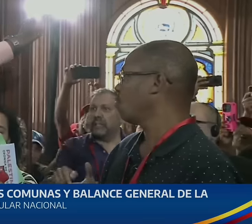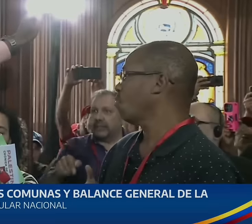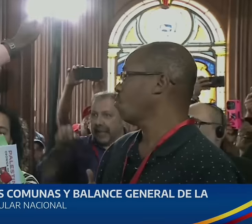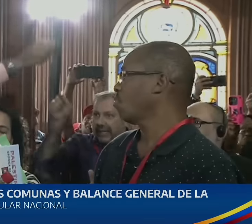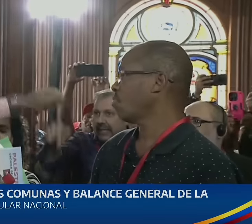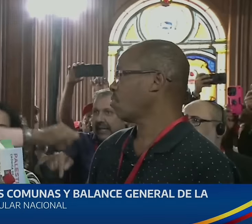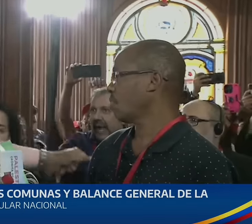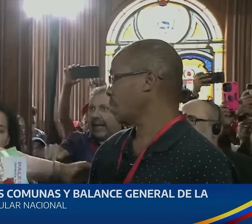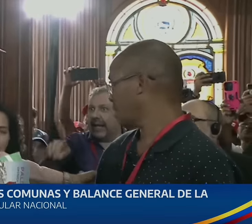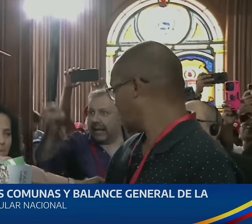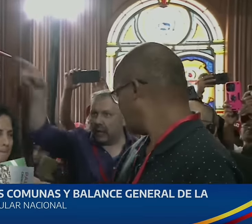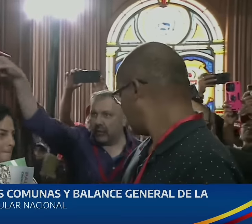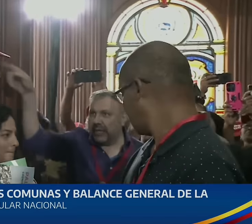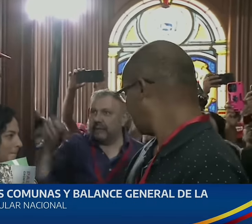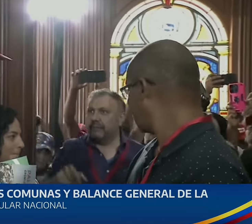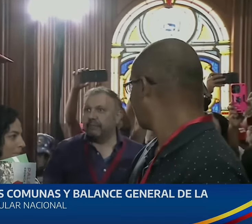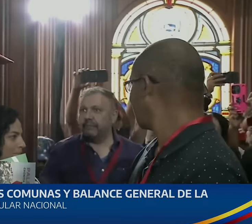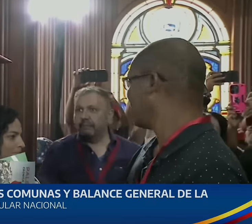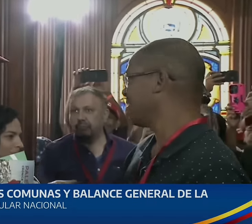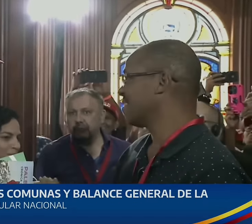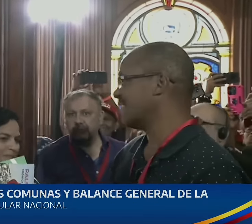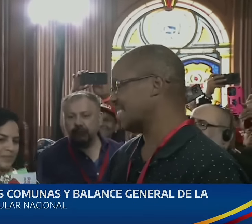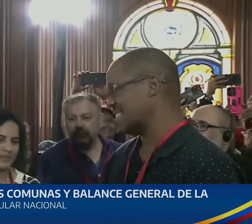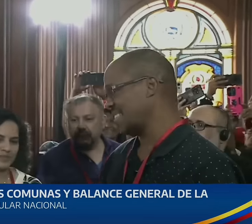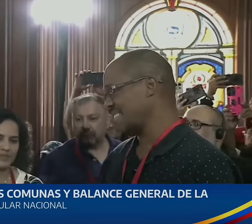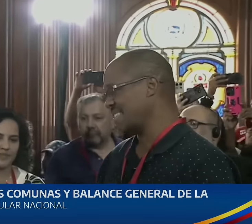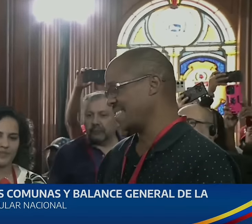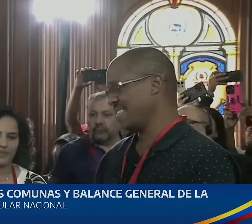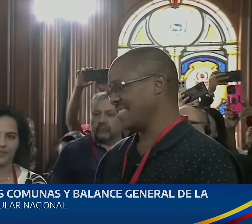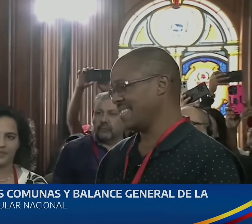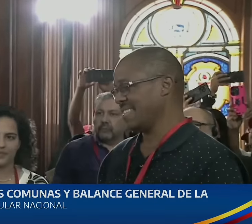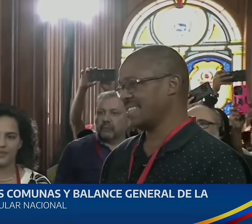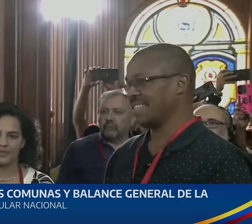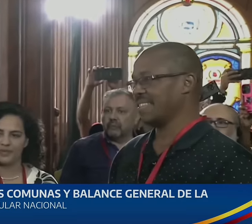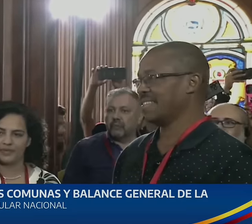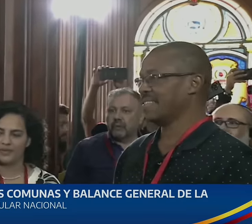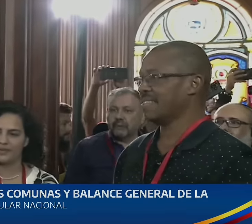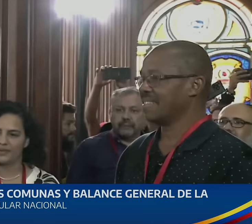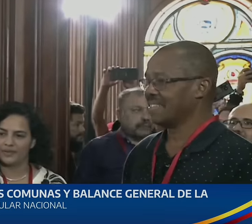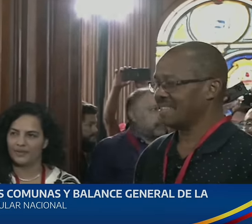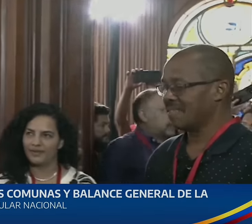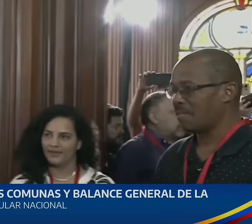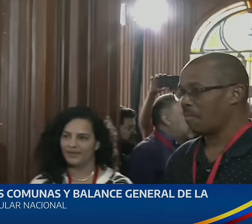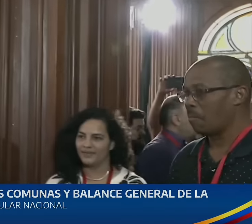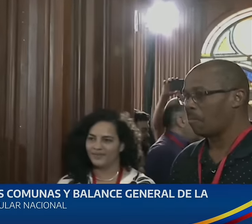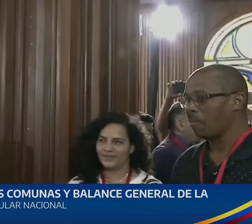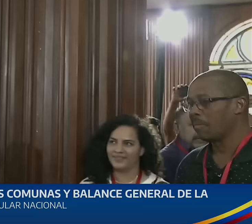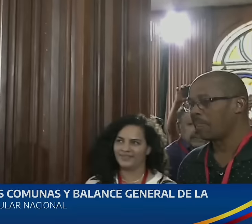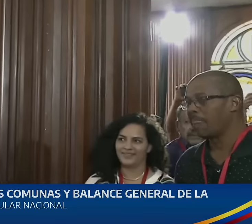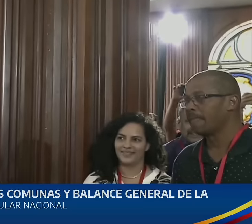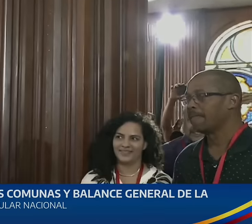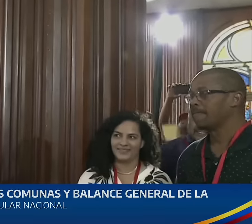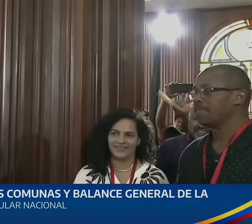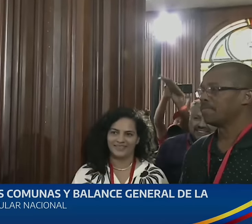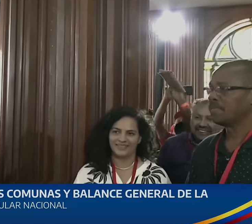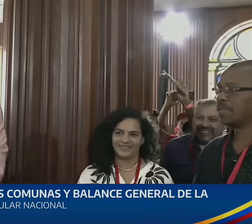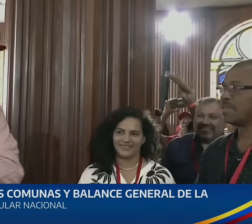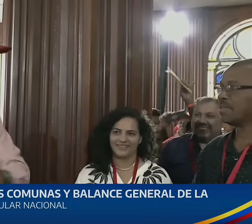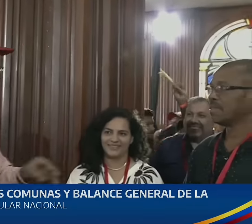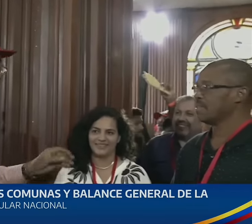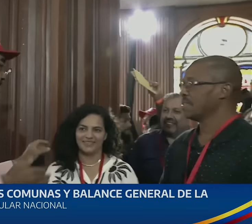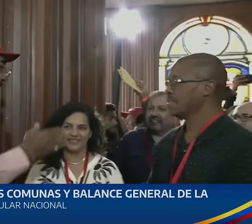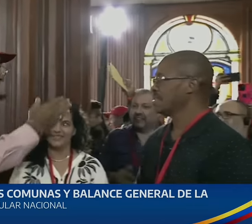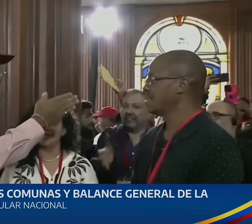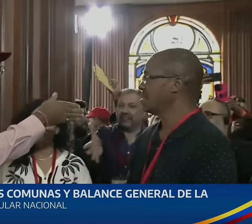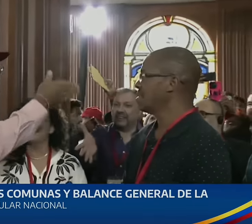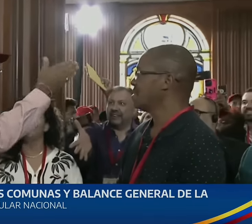comuneros, quienes les han expresado su gratitud, les han expresado su compromiso por ejecutar estos proyectos y